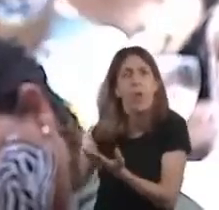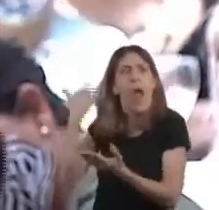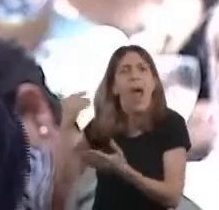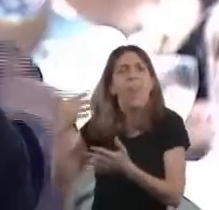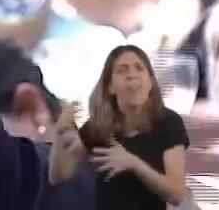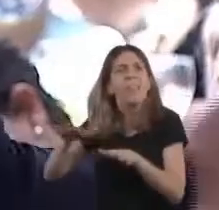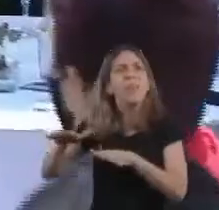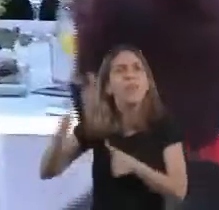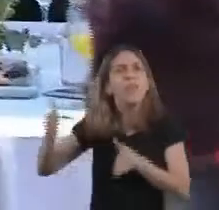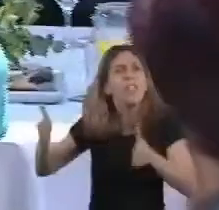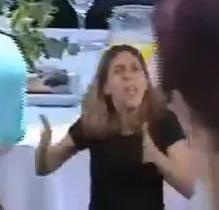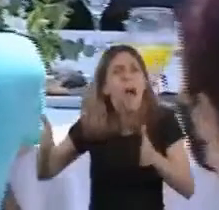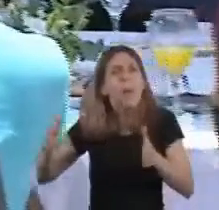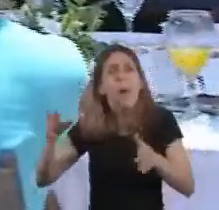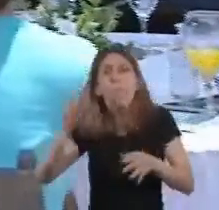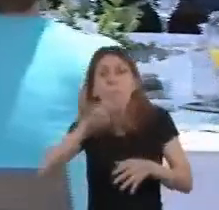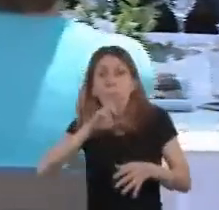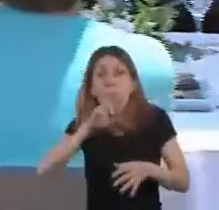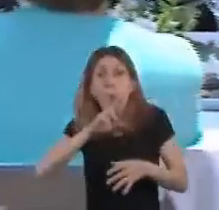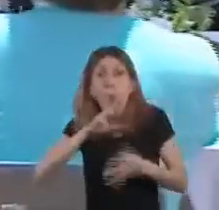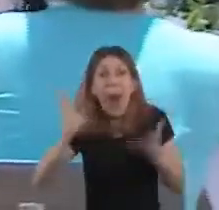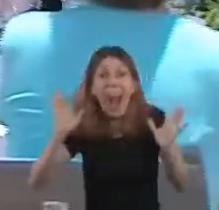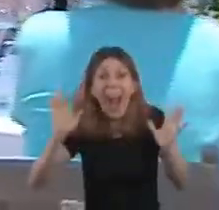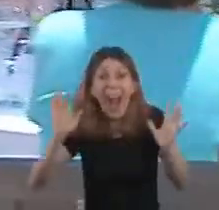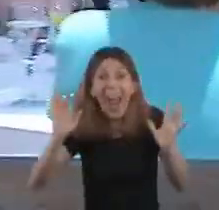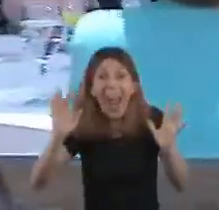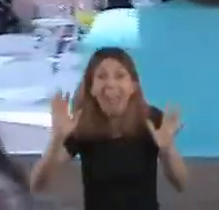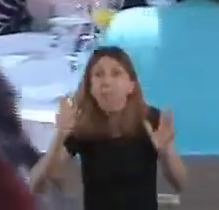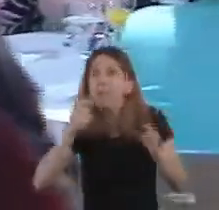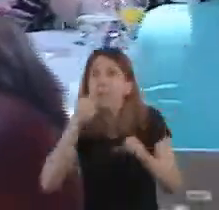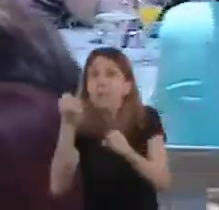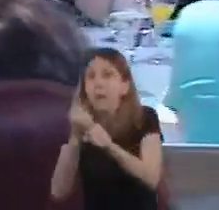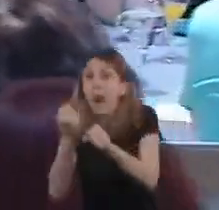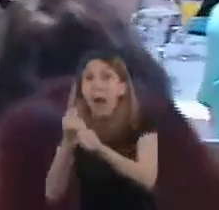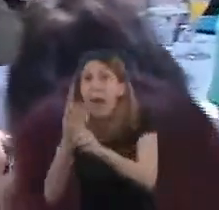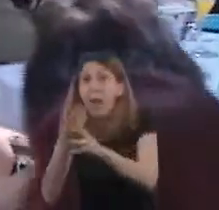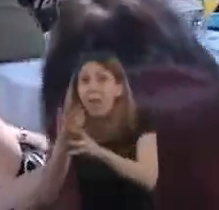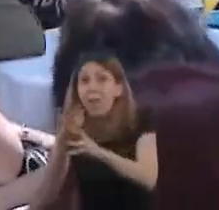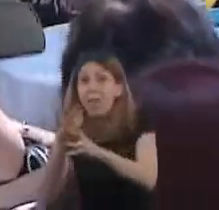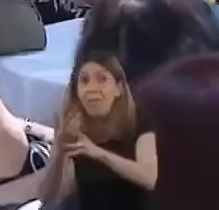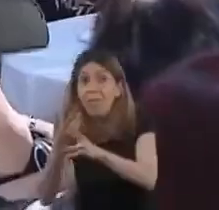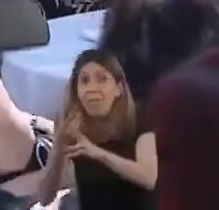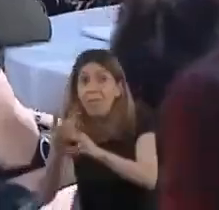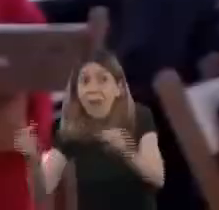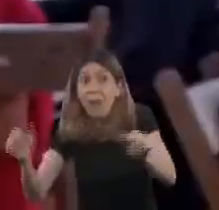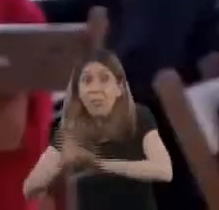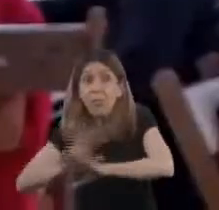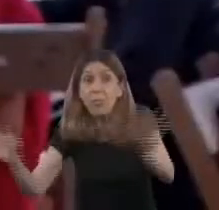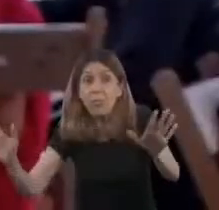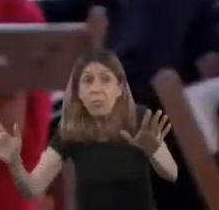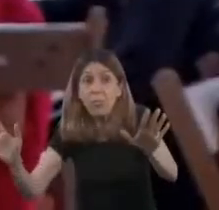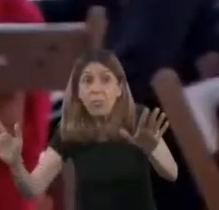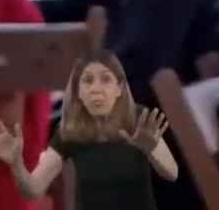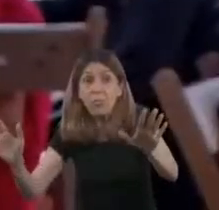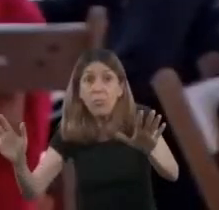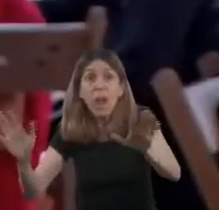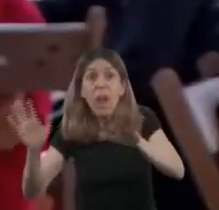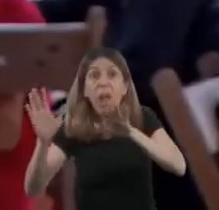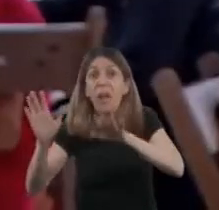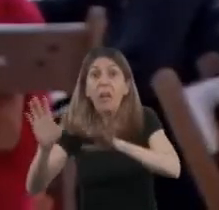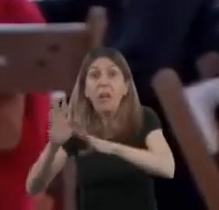mujeres muchas veces salían del trabajo, del mercado laboral, para dedicarse de